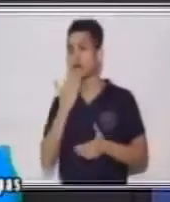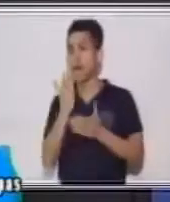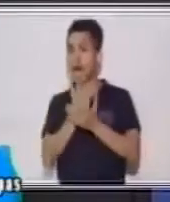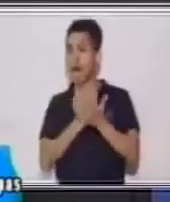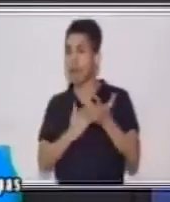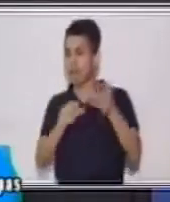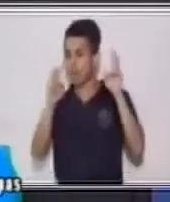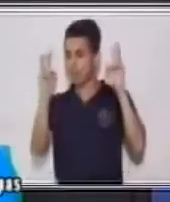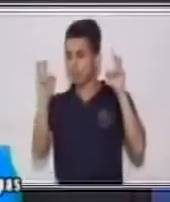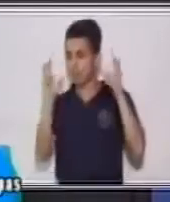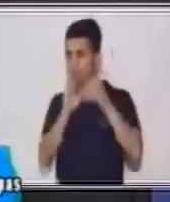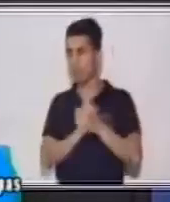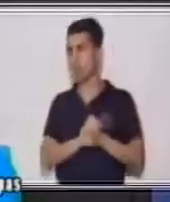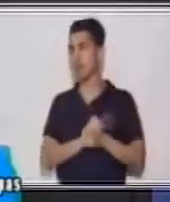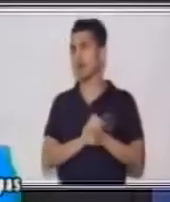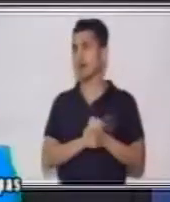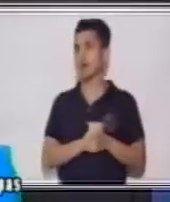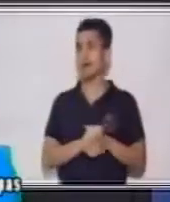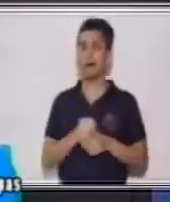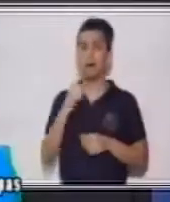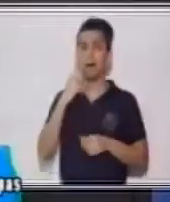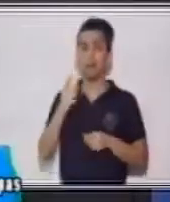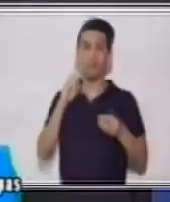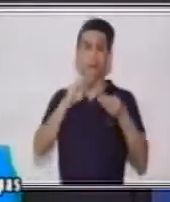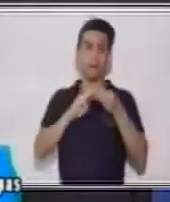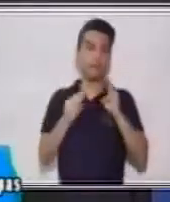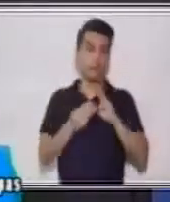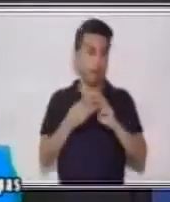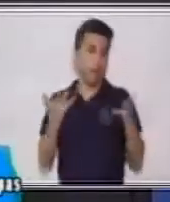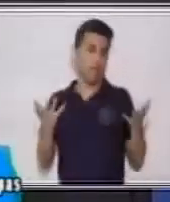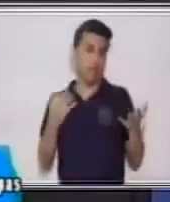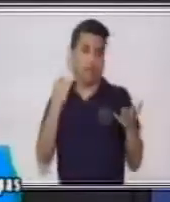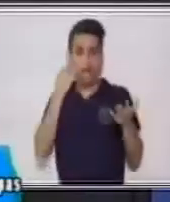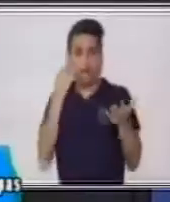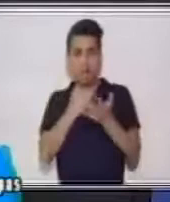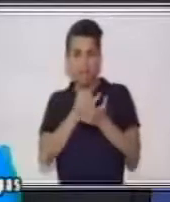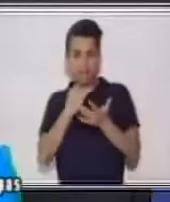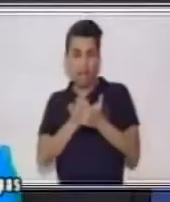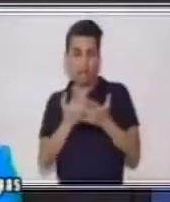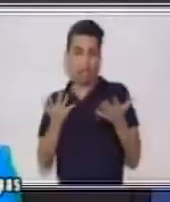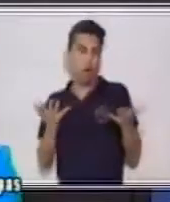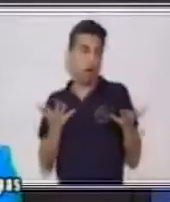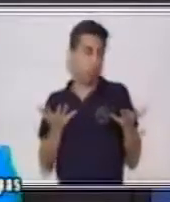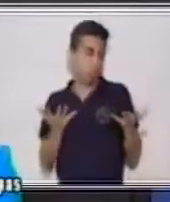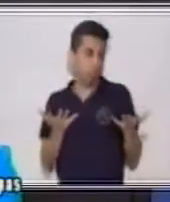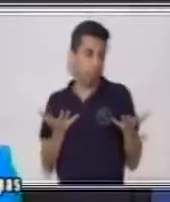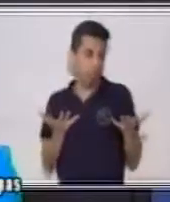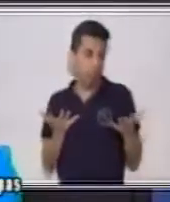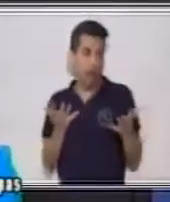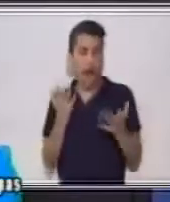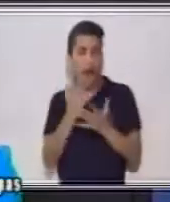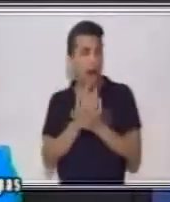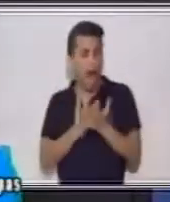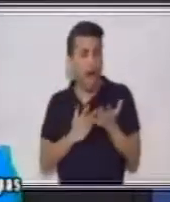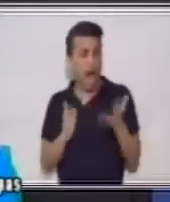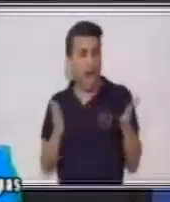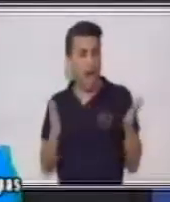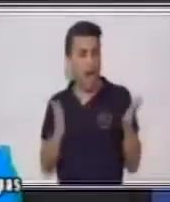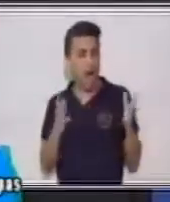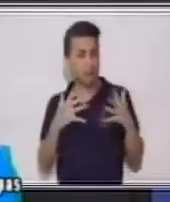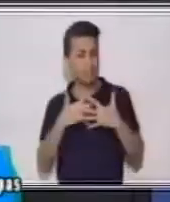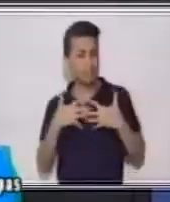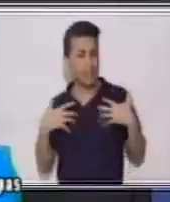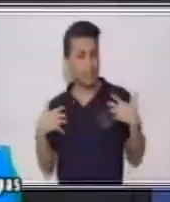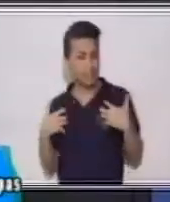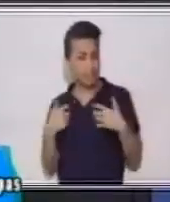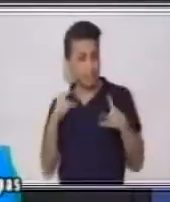específico, ya sea matemática, algún estudio de investigación, algo de ciencias, algo relacionado a un